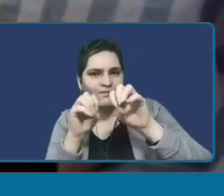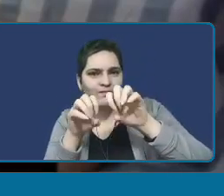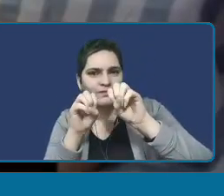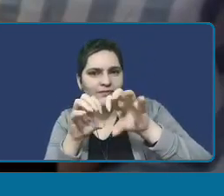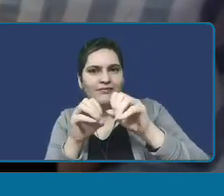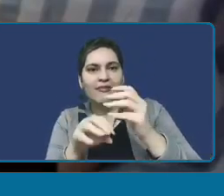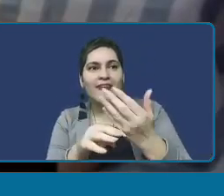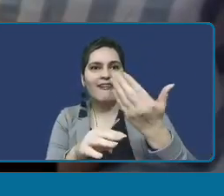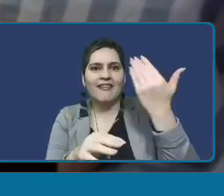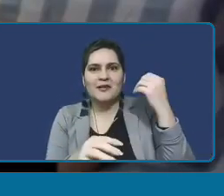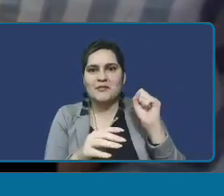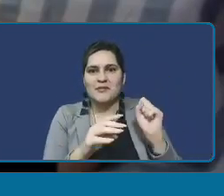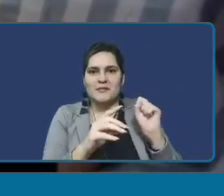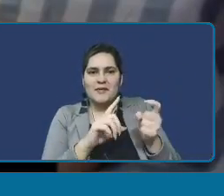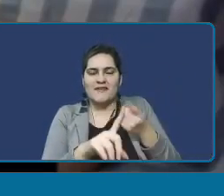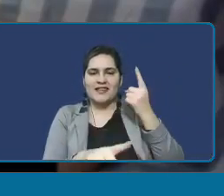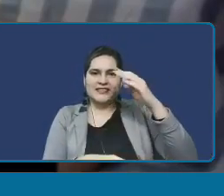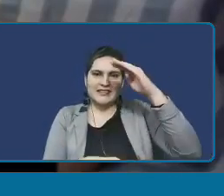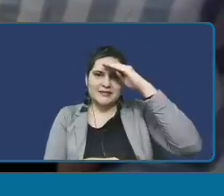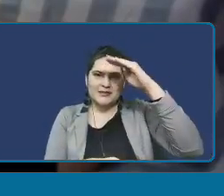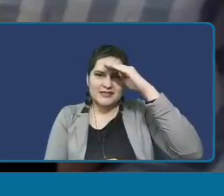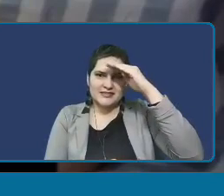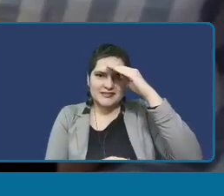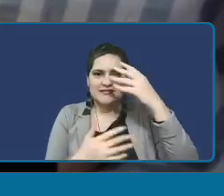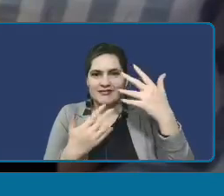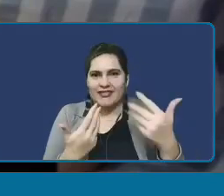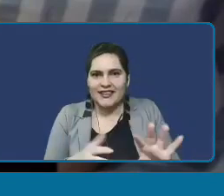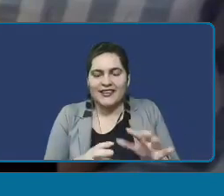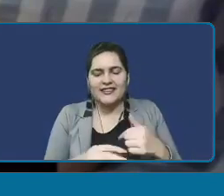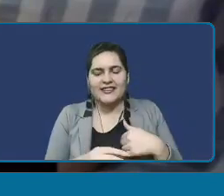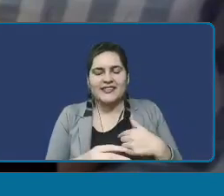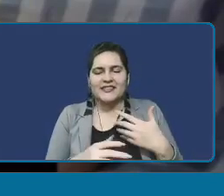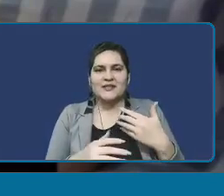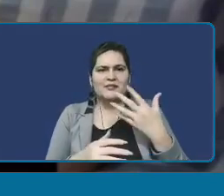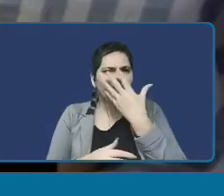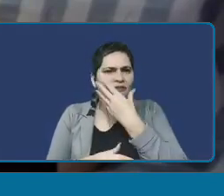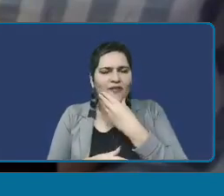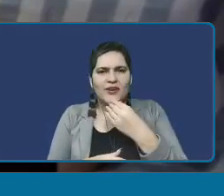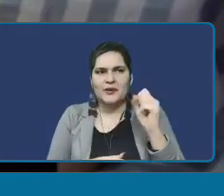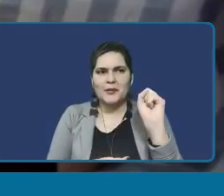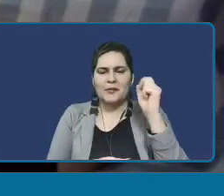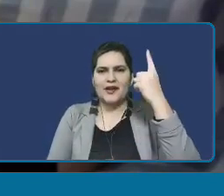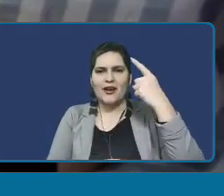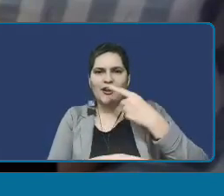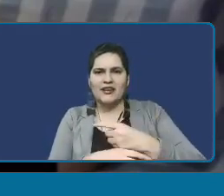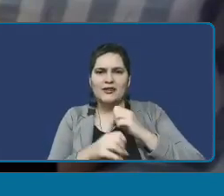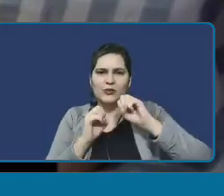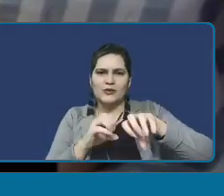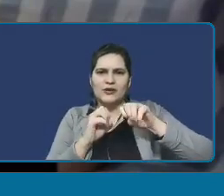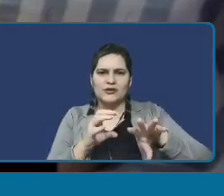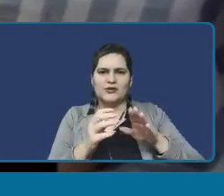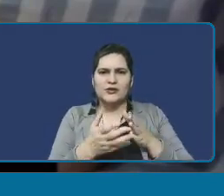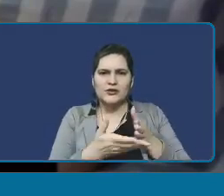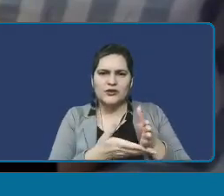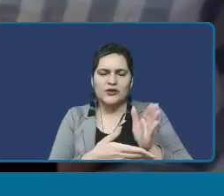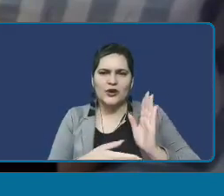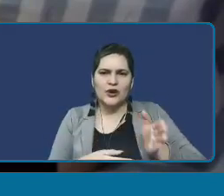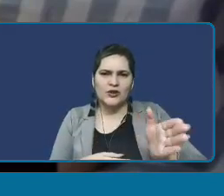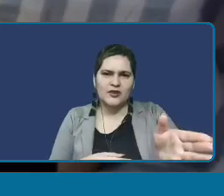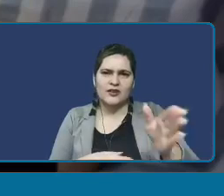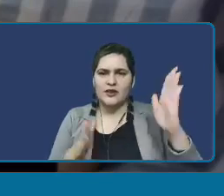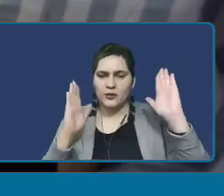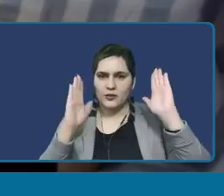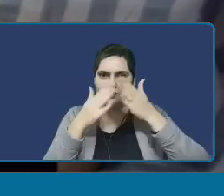experiencia. Nos tocó a todos hacer este tránsito tan bonito en nuestra primera jornada de educación continua en autismo, ¿cierto? De la teoría a